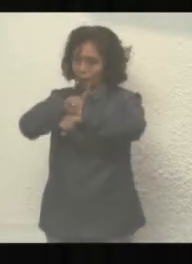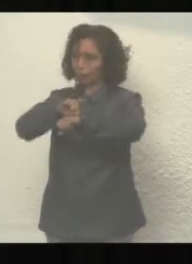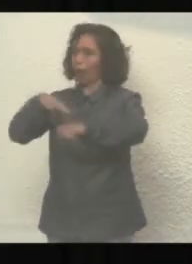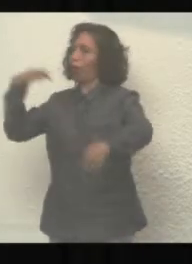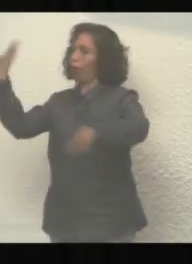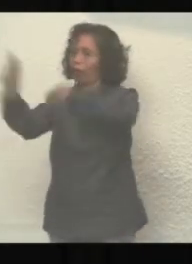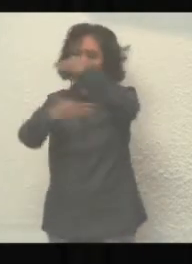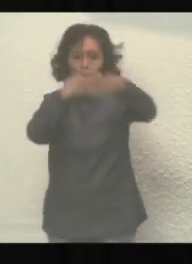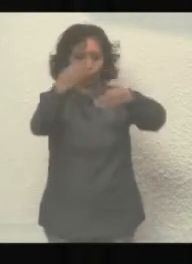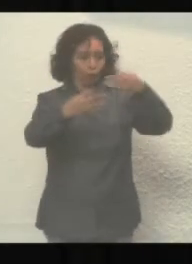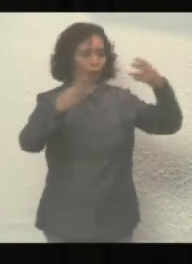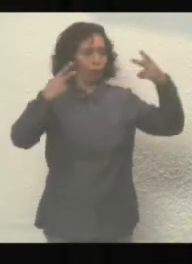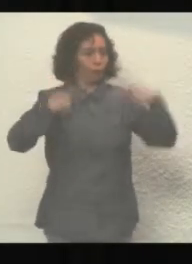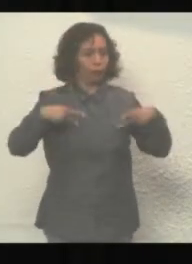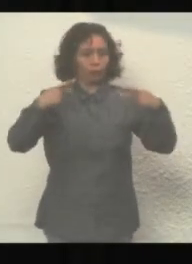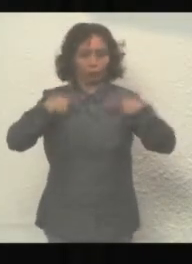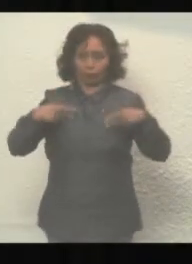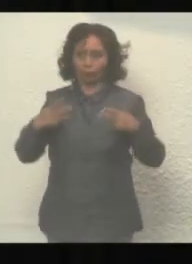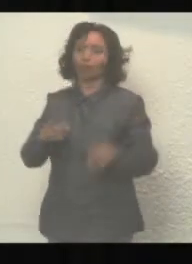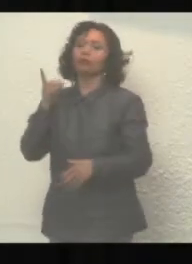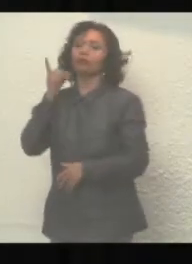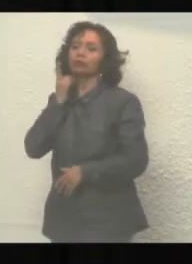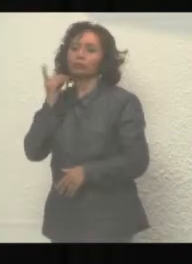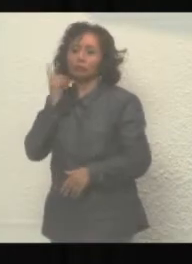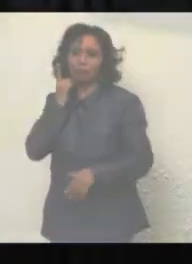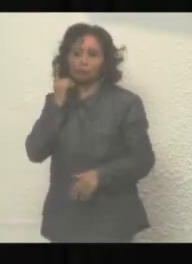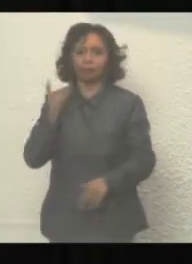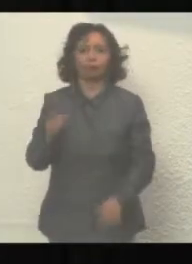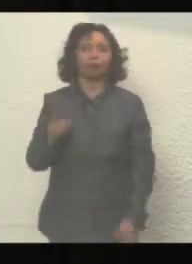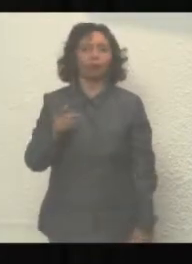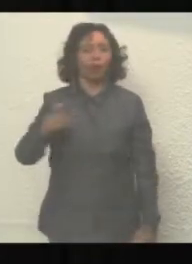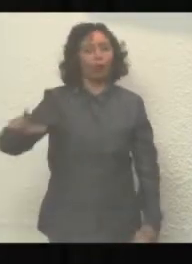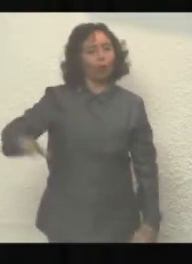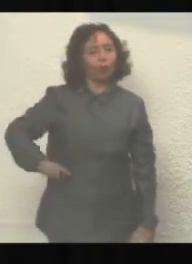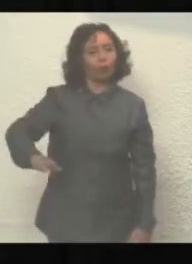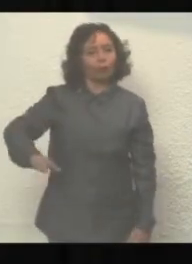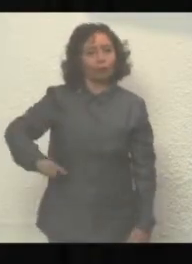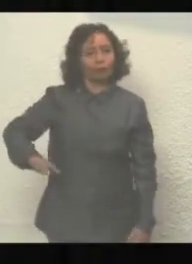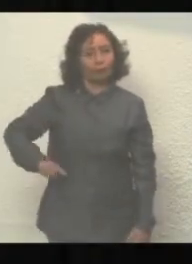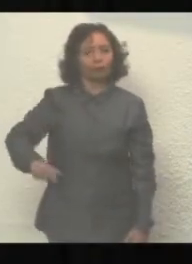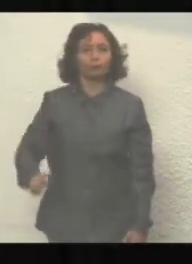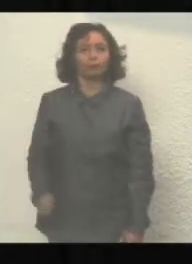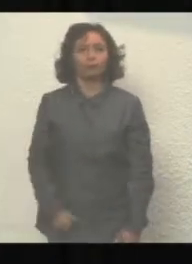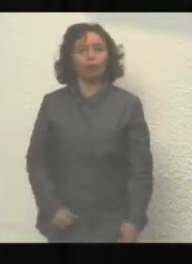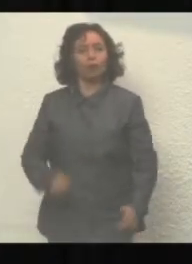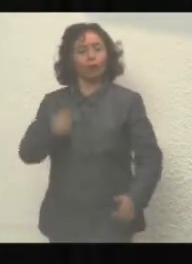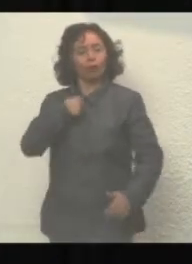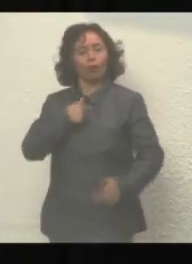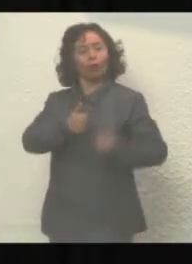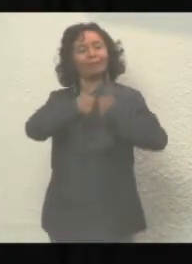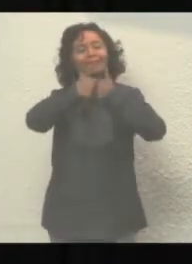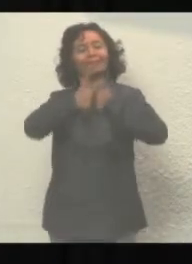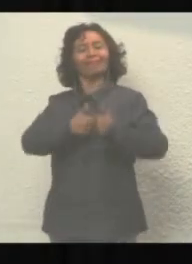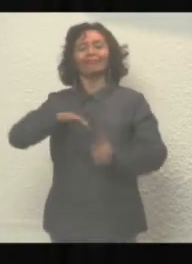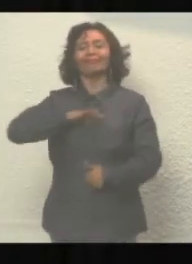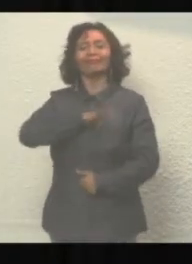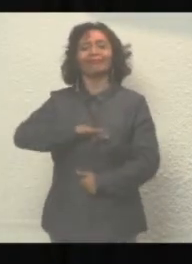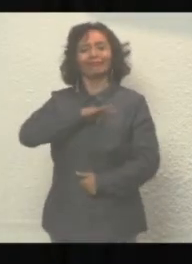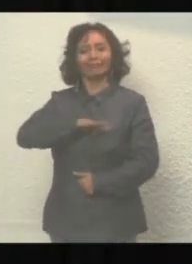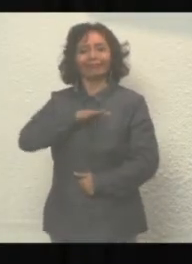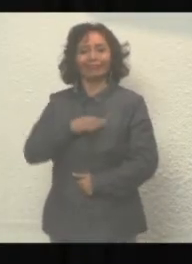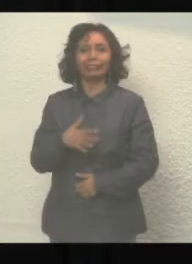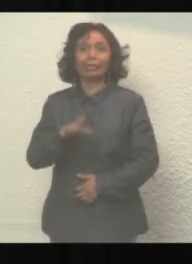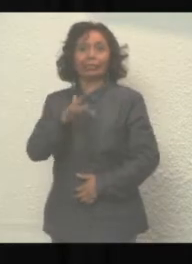los presentes, a los diputados, al gobernador. Estoy muy contenta.